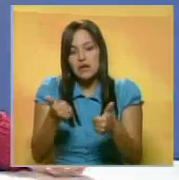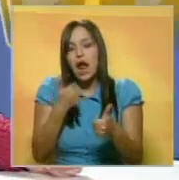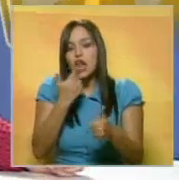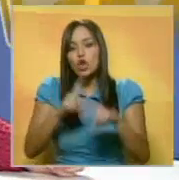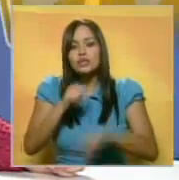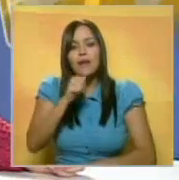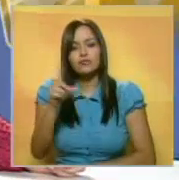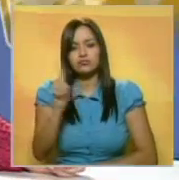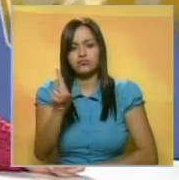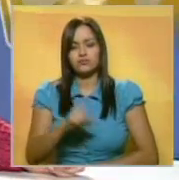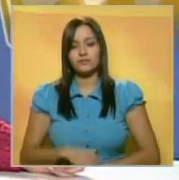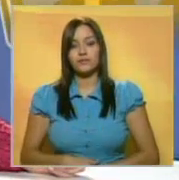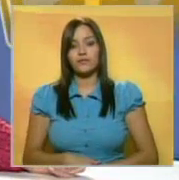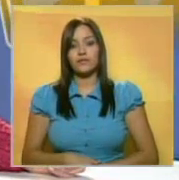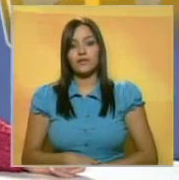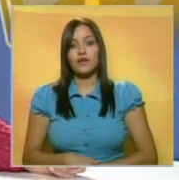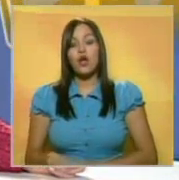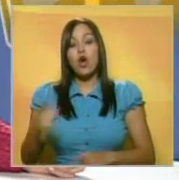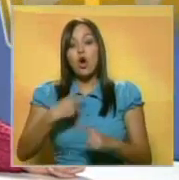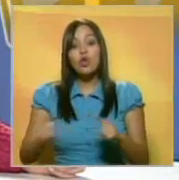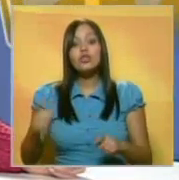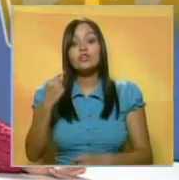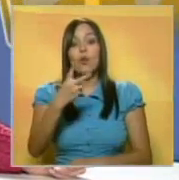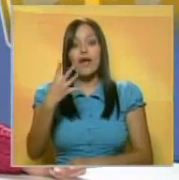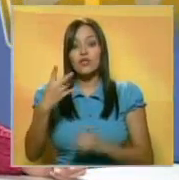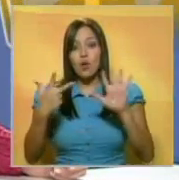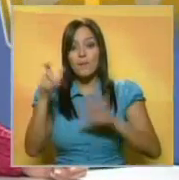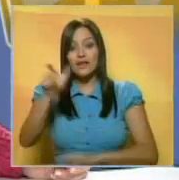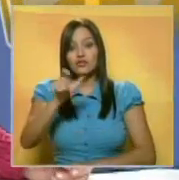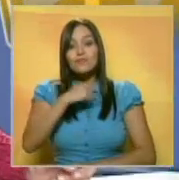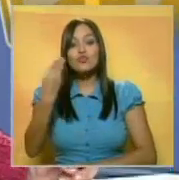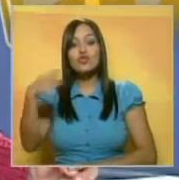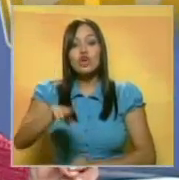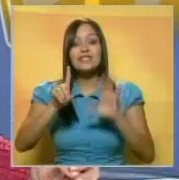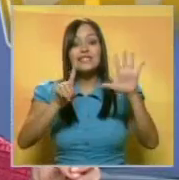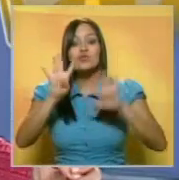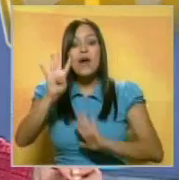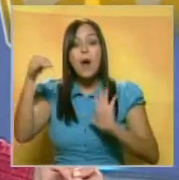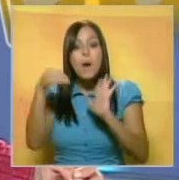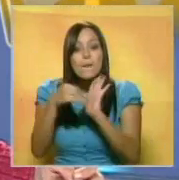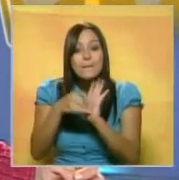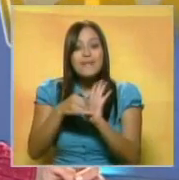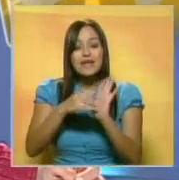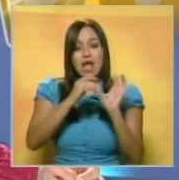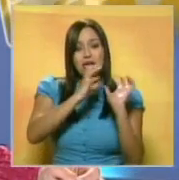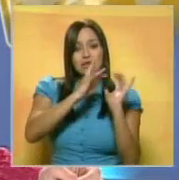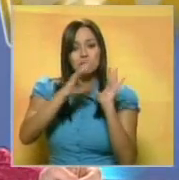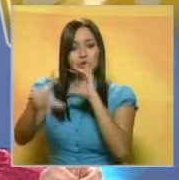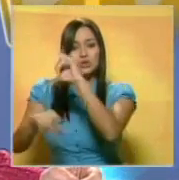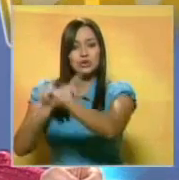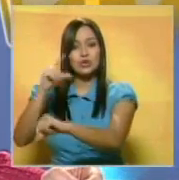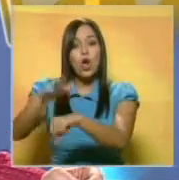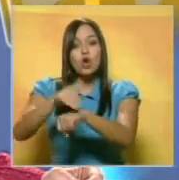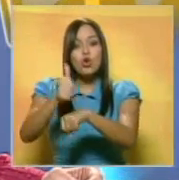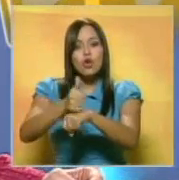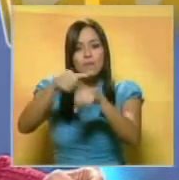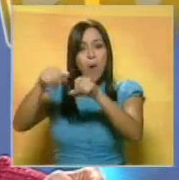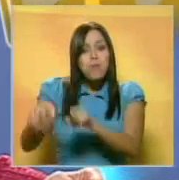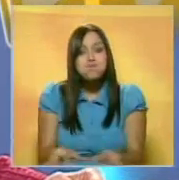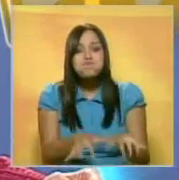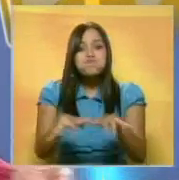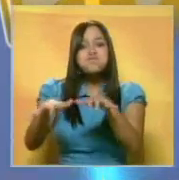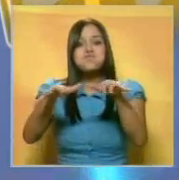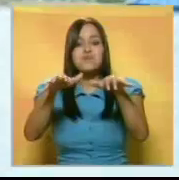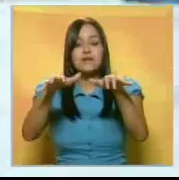amigos en Nigeria al menos 148 personas fallecieron más de 64,000 fueron desplazadas por las inundaciones que afectan a ese